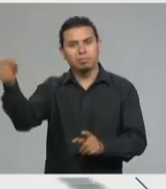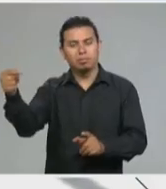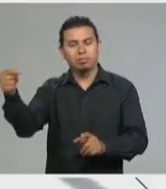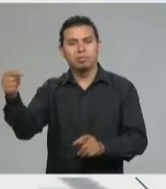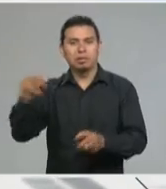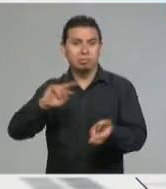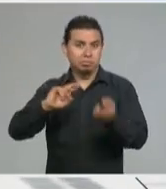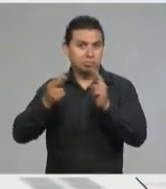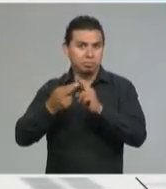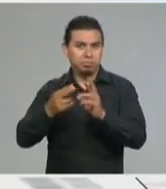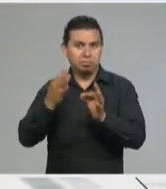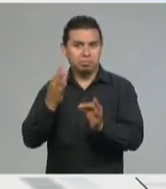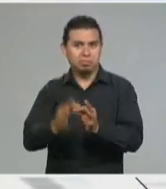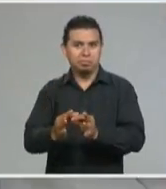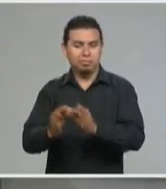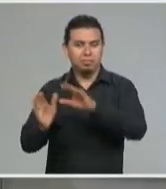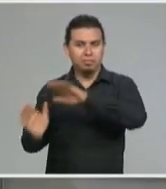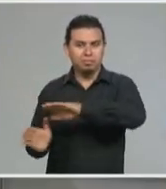Regiones.